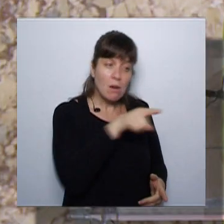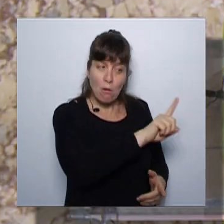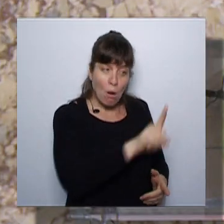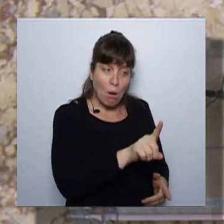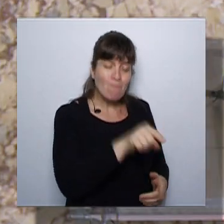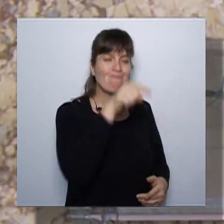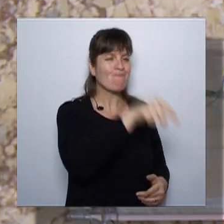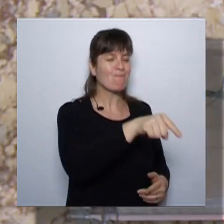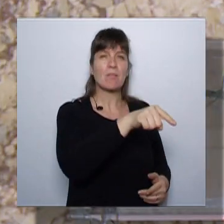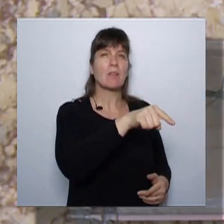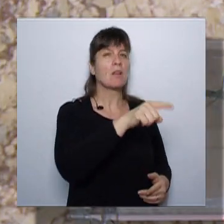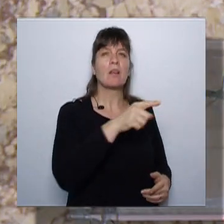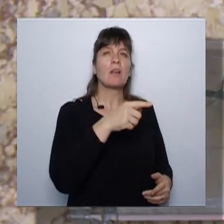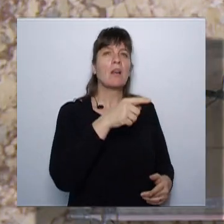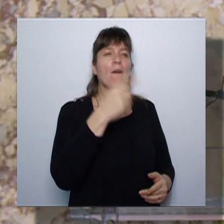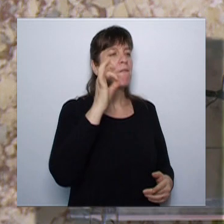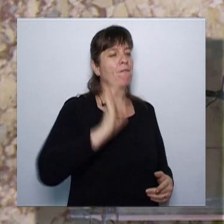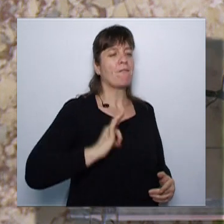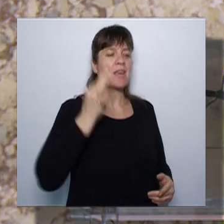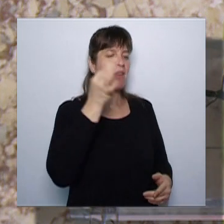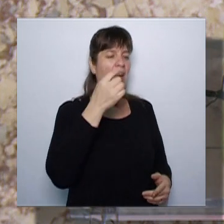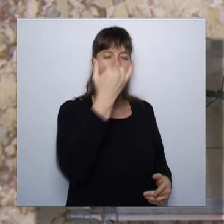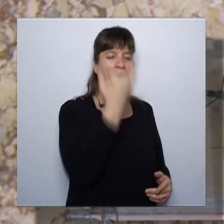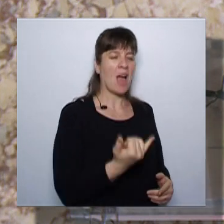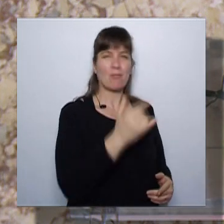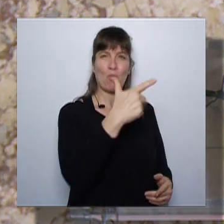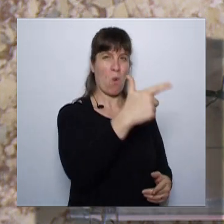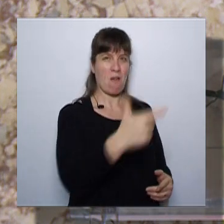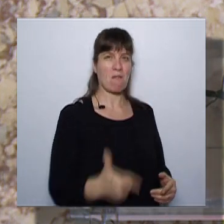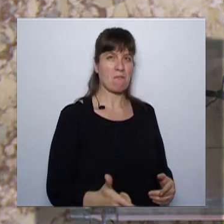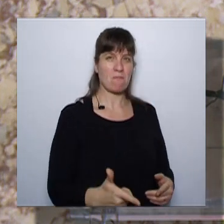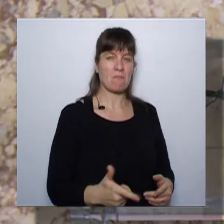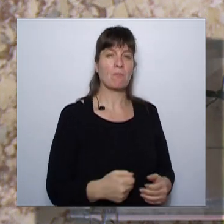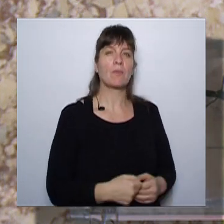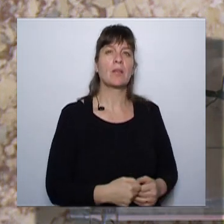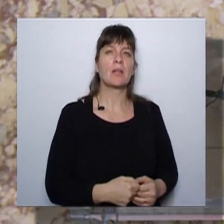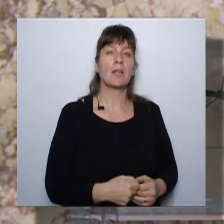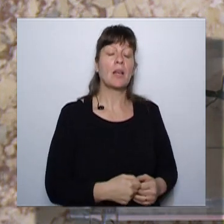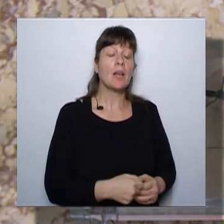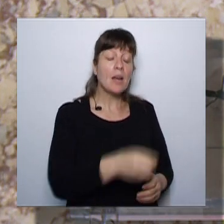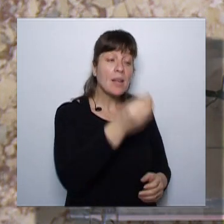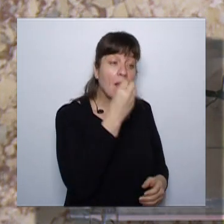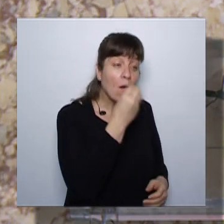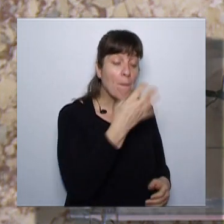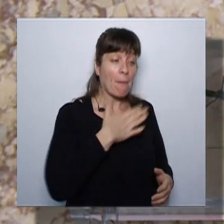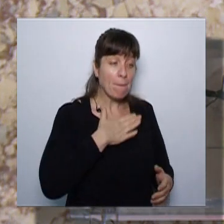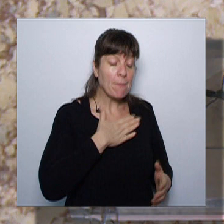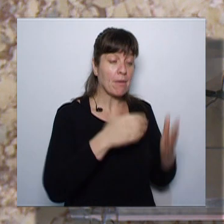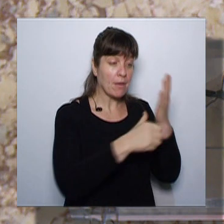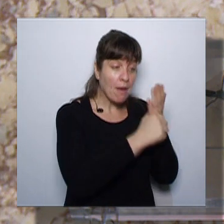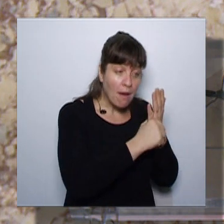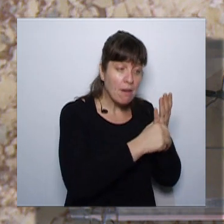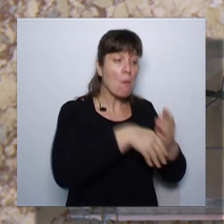no tendrán vida en ustedes el que come mi carne